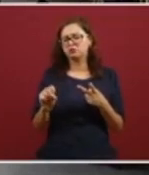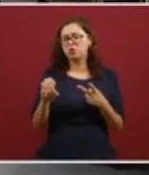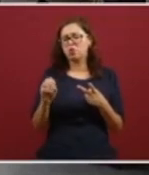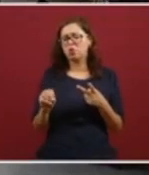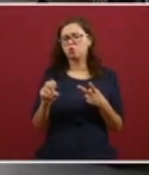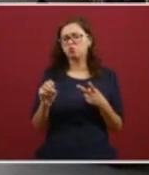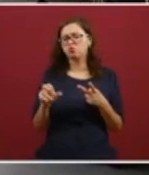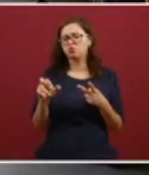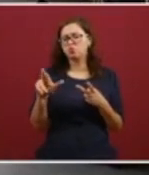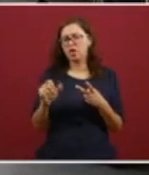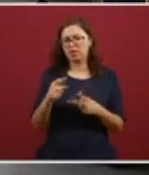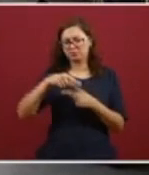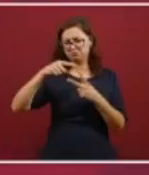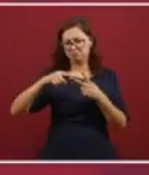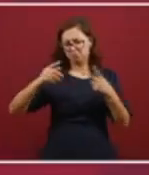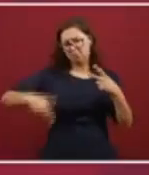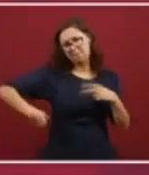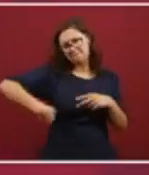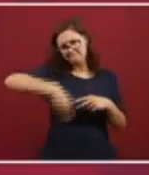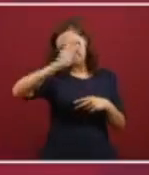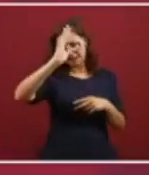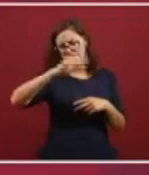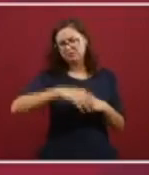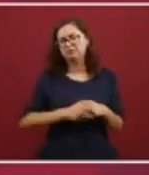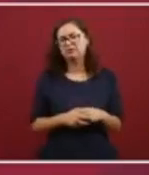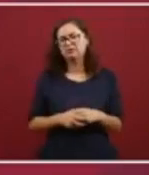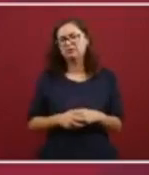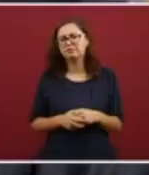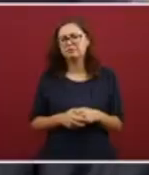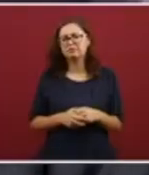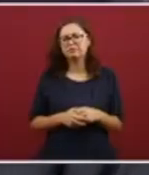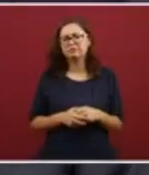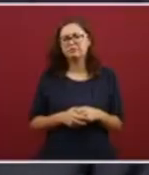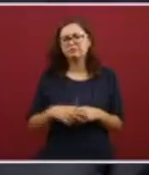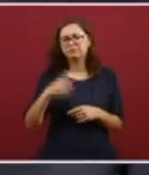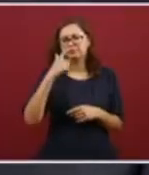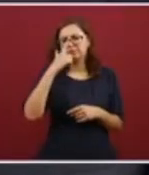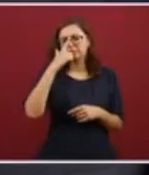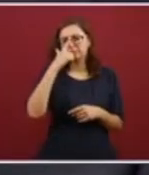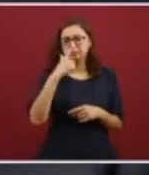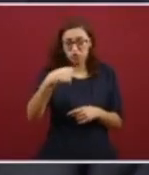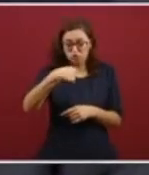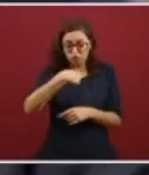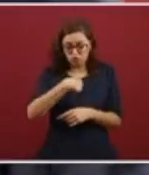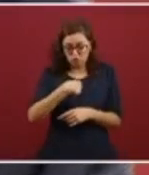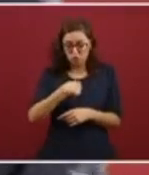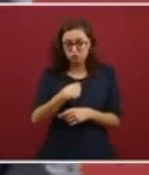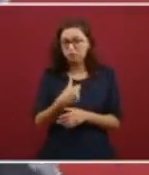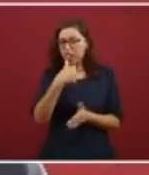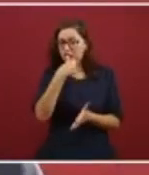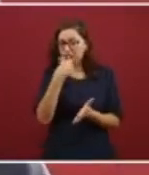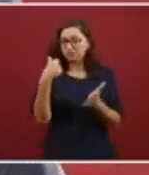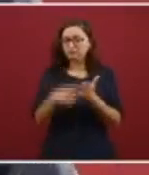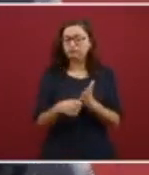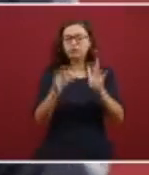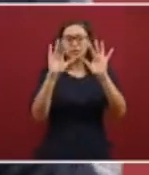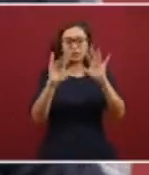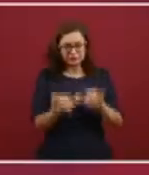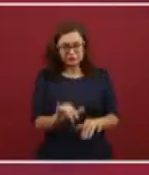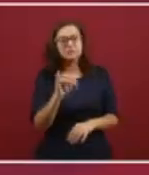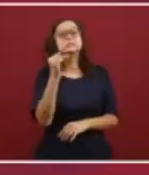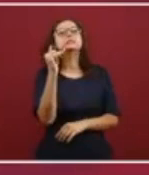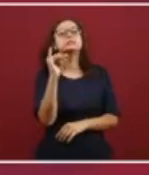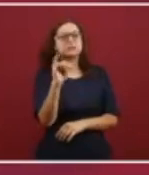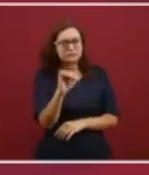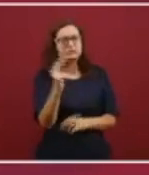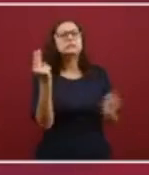Pero mi aportación modesta va a ser: hay que reunirse, pero para que